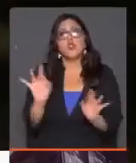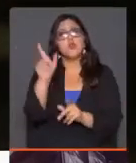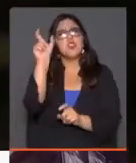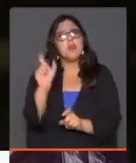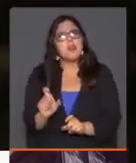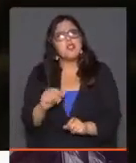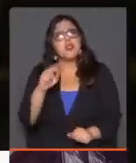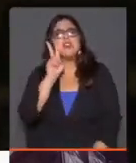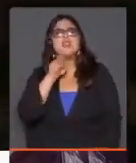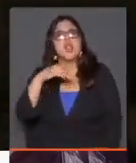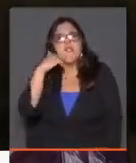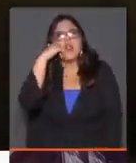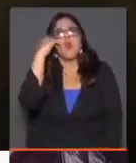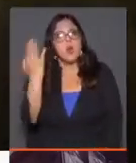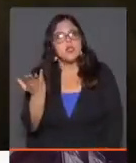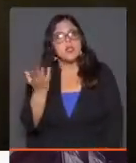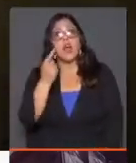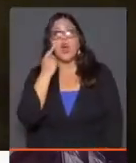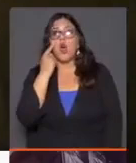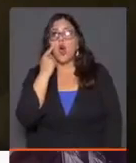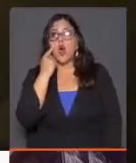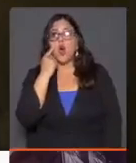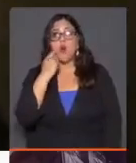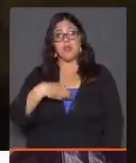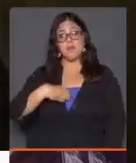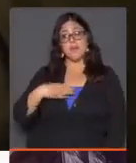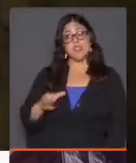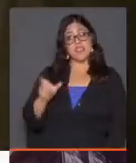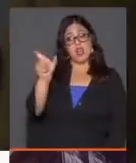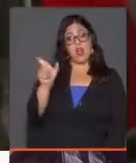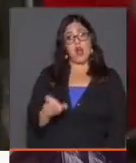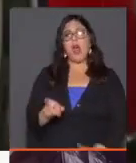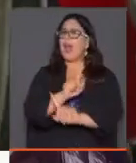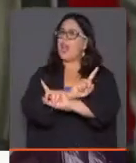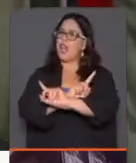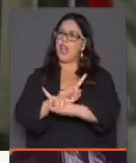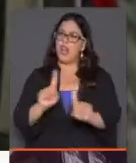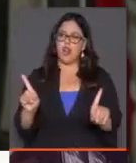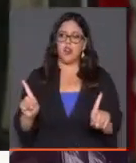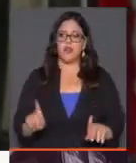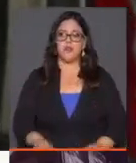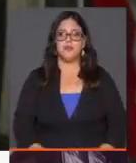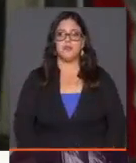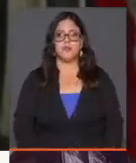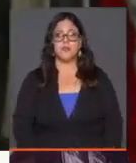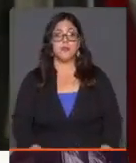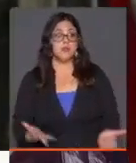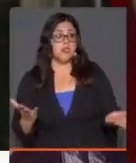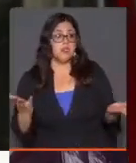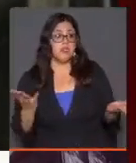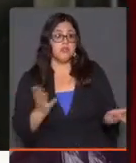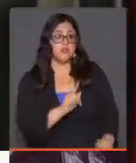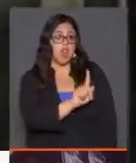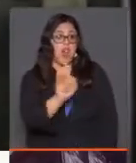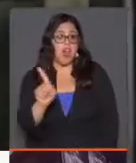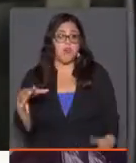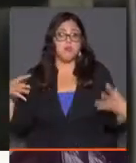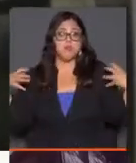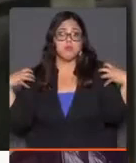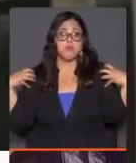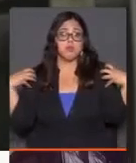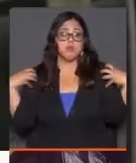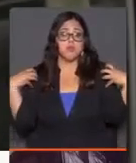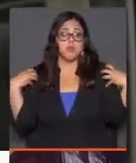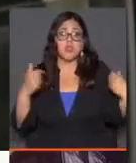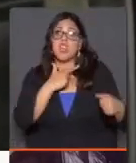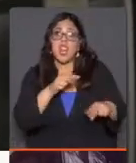Una pista. No se apresuren a empatizar con él. Bueno, es parte de cada uno. ¿Qué es lo que puede hacer con su vida y qué